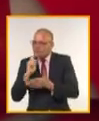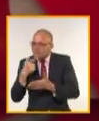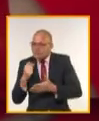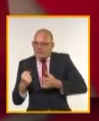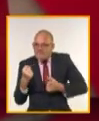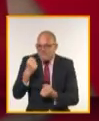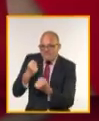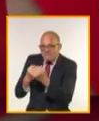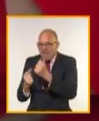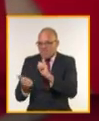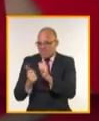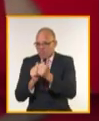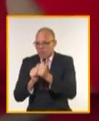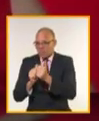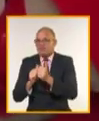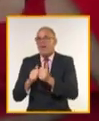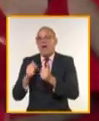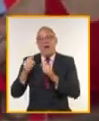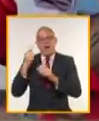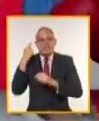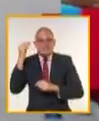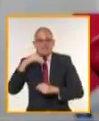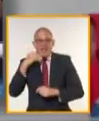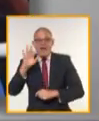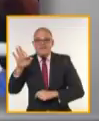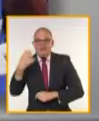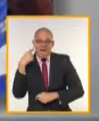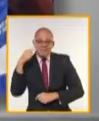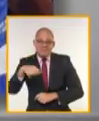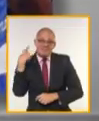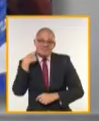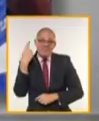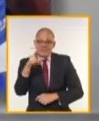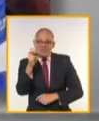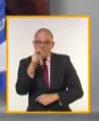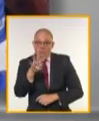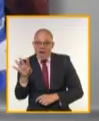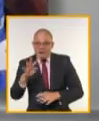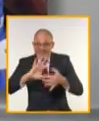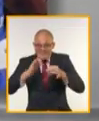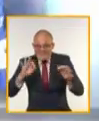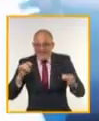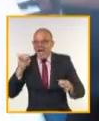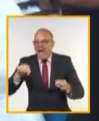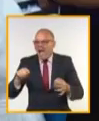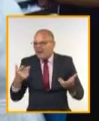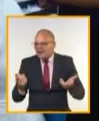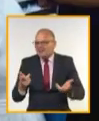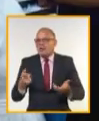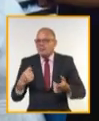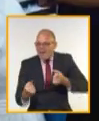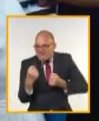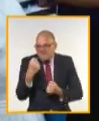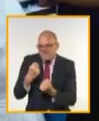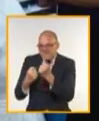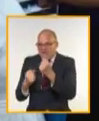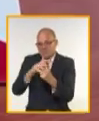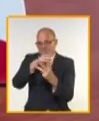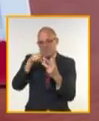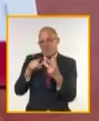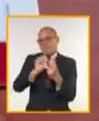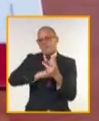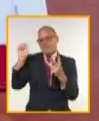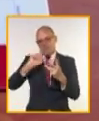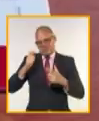París 2024, donde el equipo de China logró un extraordinario resultado de 3 medallas de oro. Para la salud pública cubana,